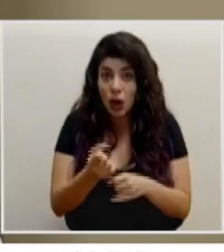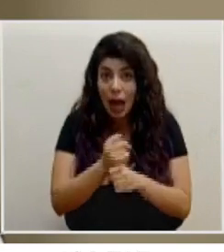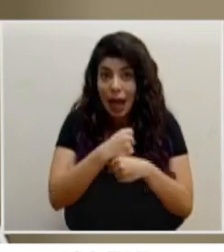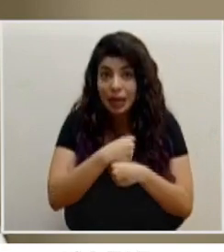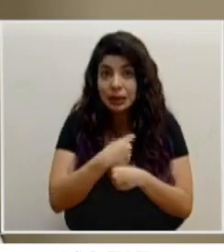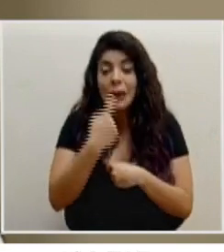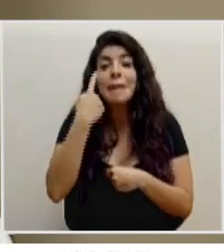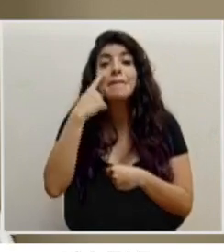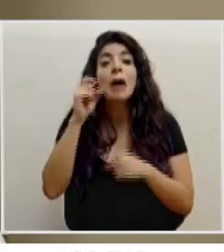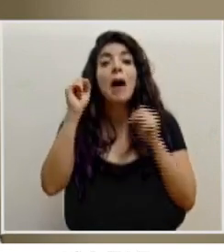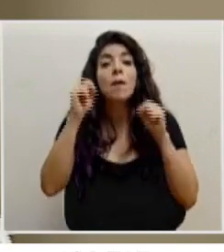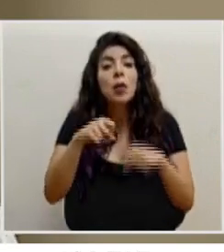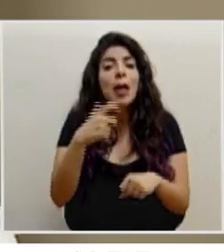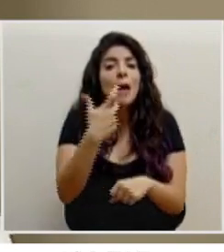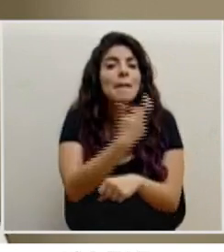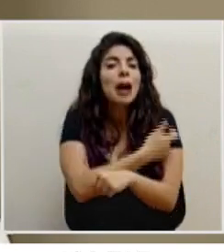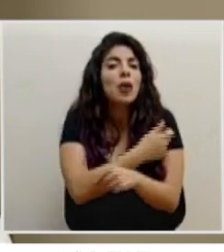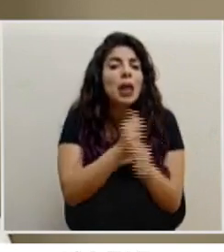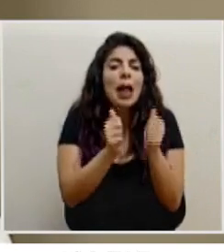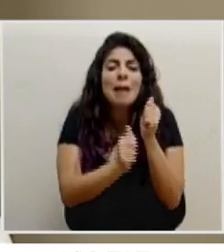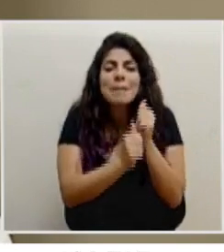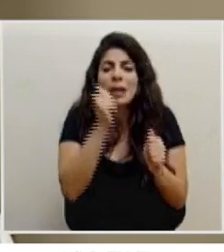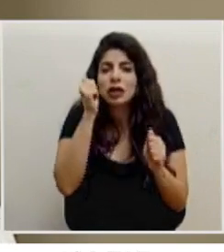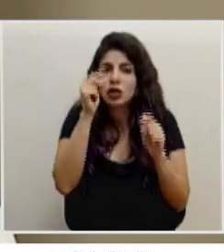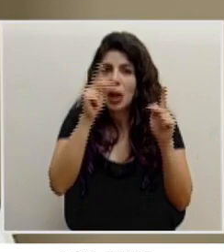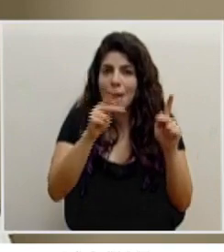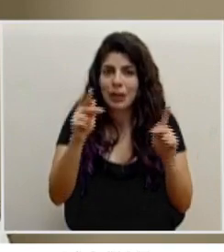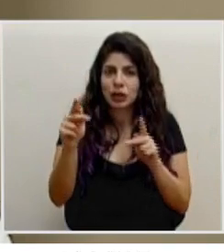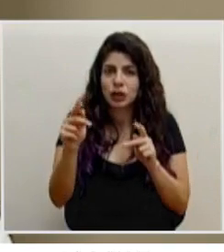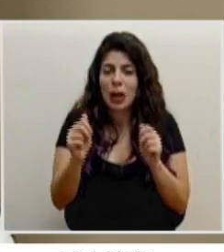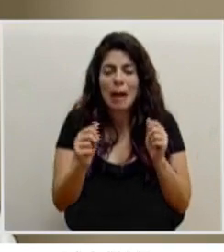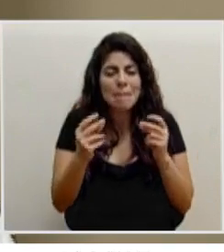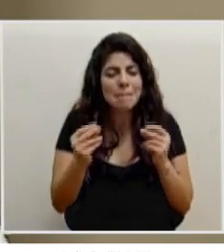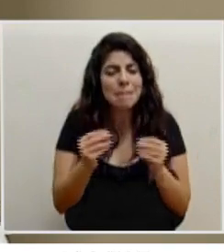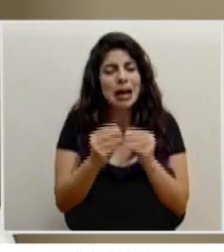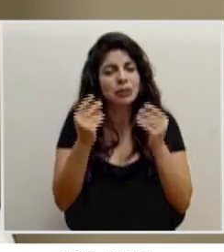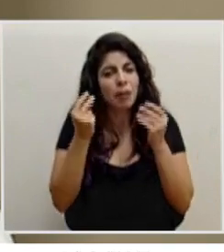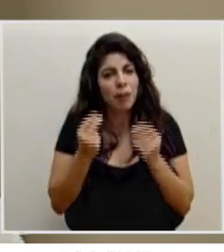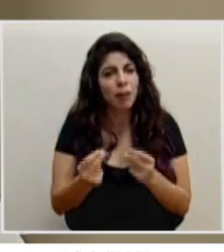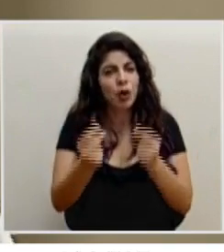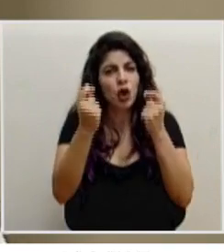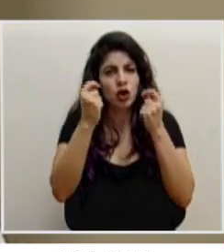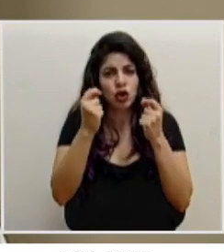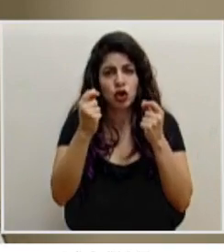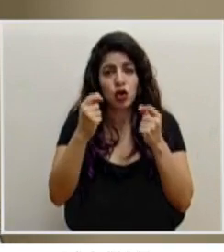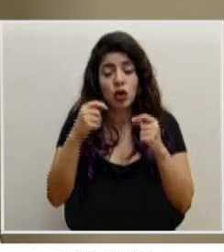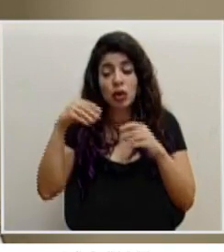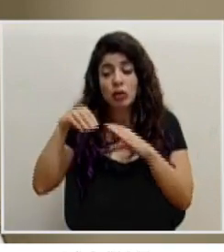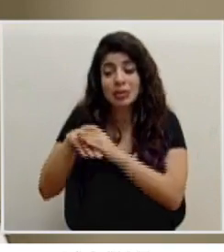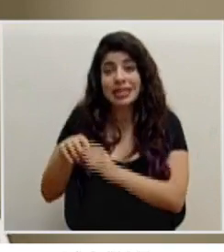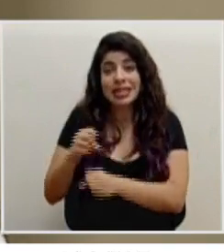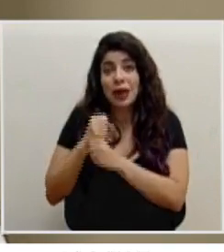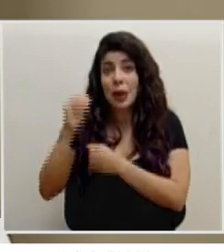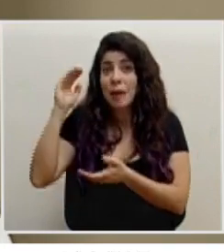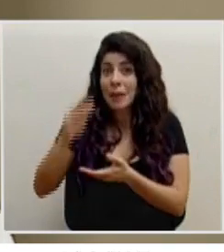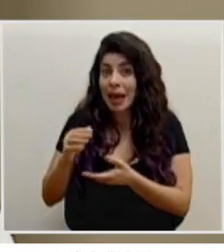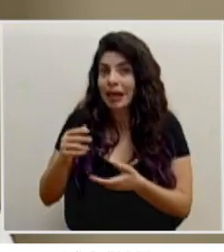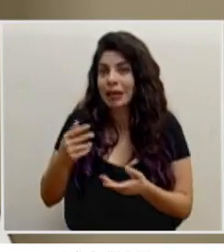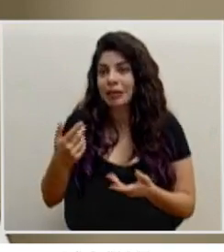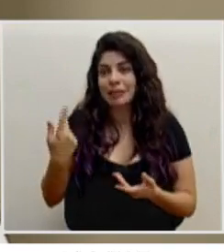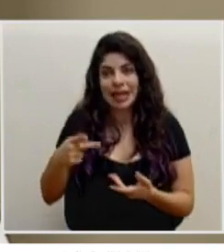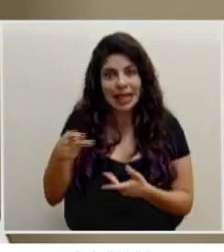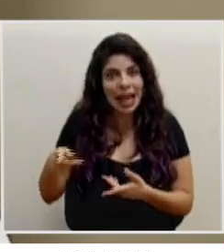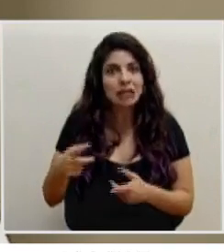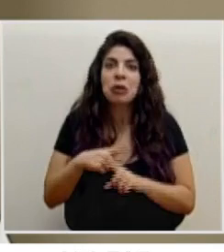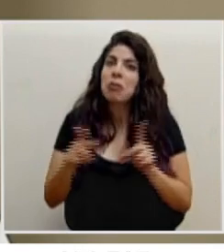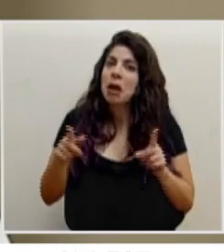para lograr vacunar la mayor cantidad de personas lo más pronto posible, disminuyendo un stock de seguridad y asumiendo un riesgo también como